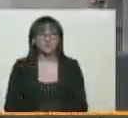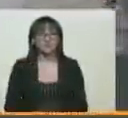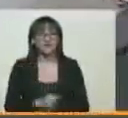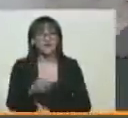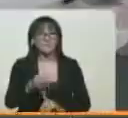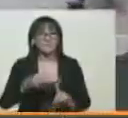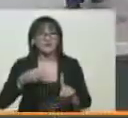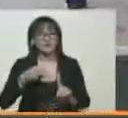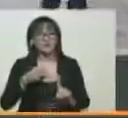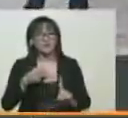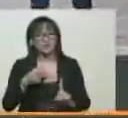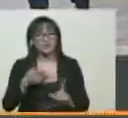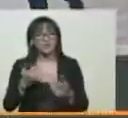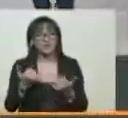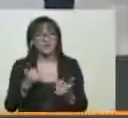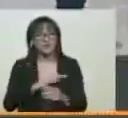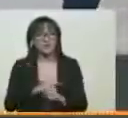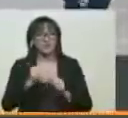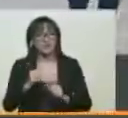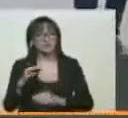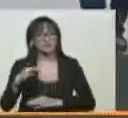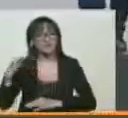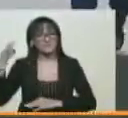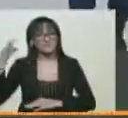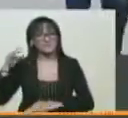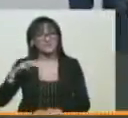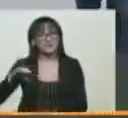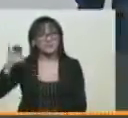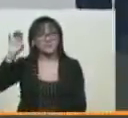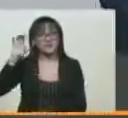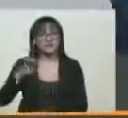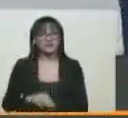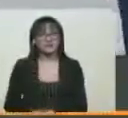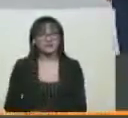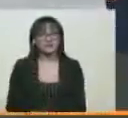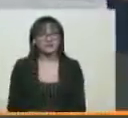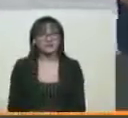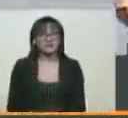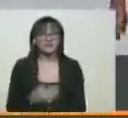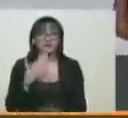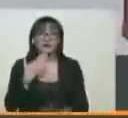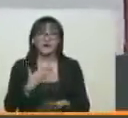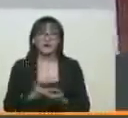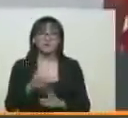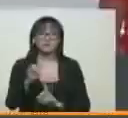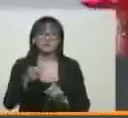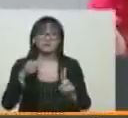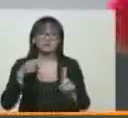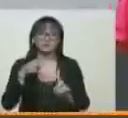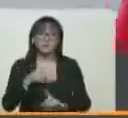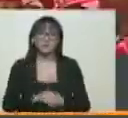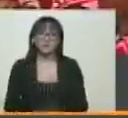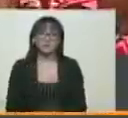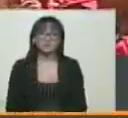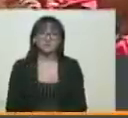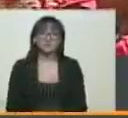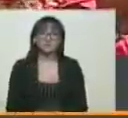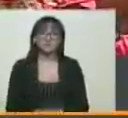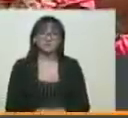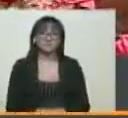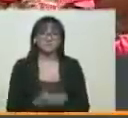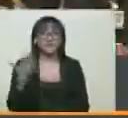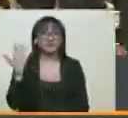Amazonas, Amazonas, la fuerza espiritual de la patria. Les doy las gracias, Amazonas.